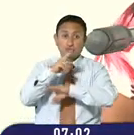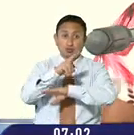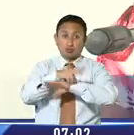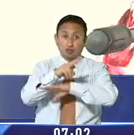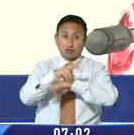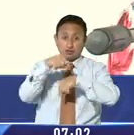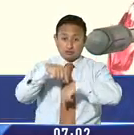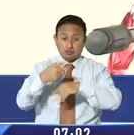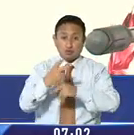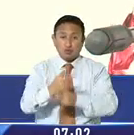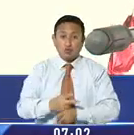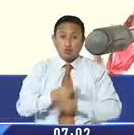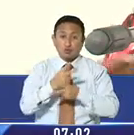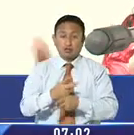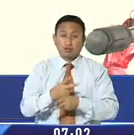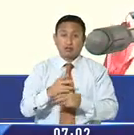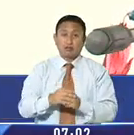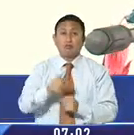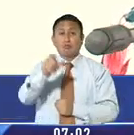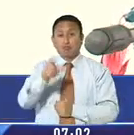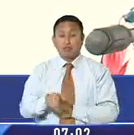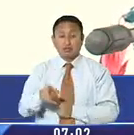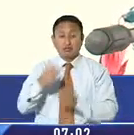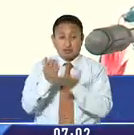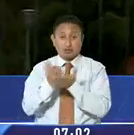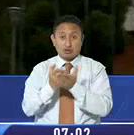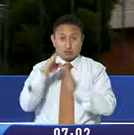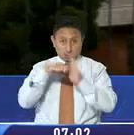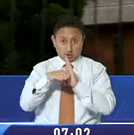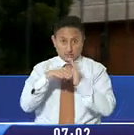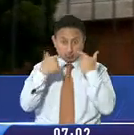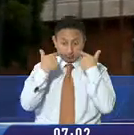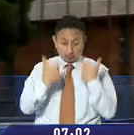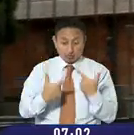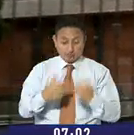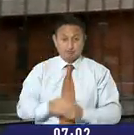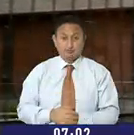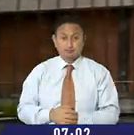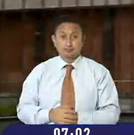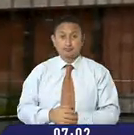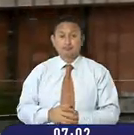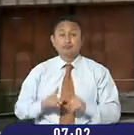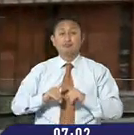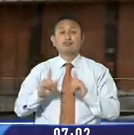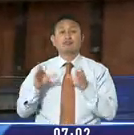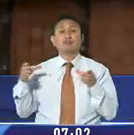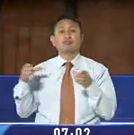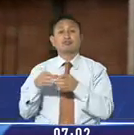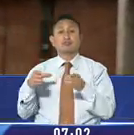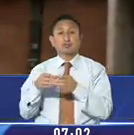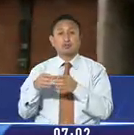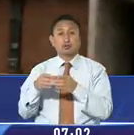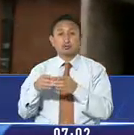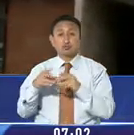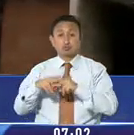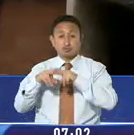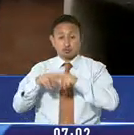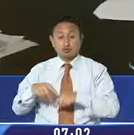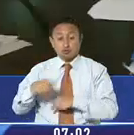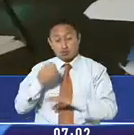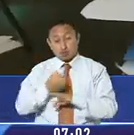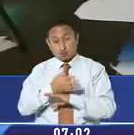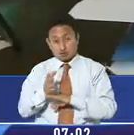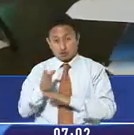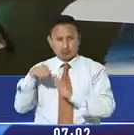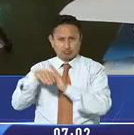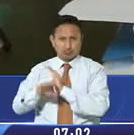cuidar a quienes hacen uso de los servicios bancarios. Sin embargo, la Comisión de Fiscalización, que recomendó el archivo del caso, cree